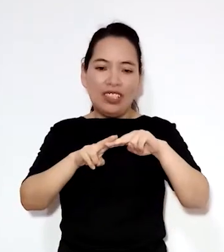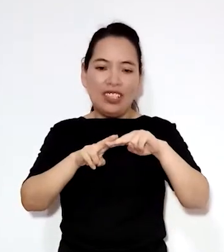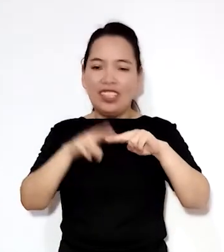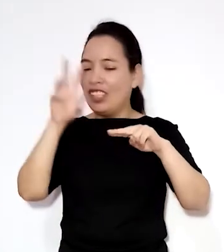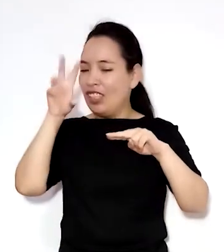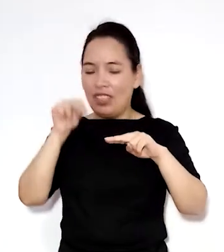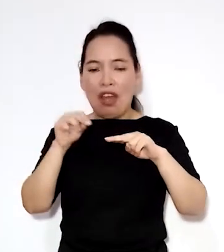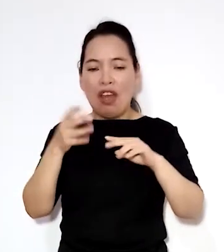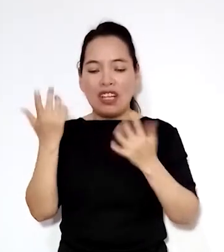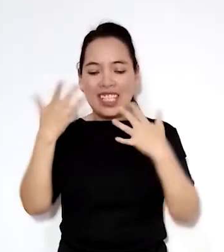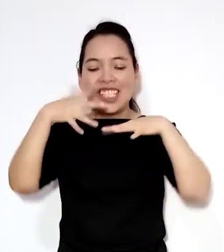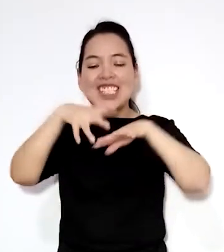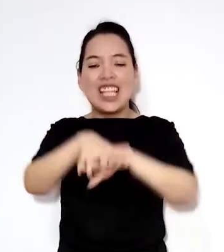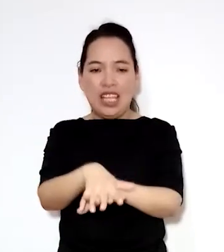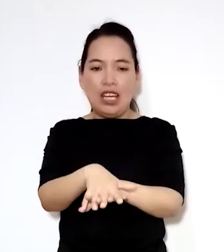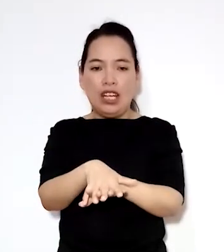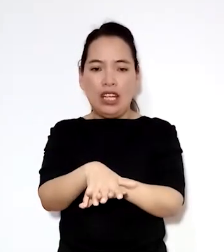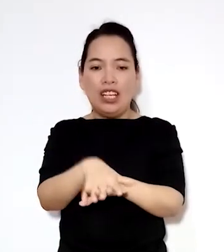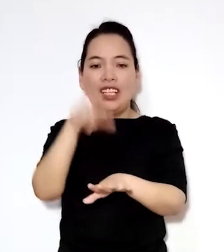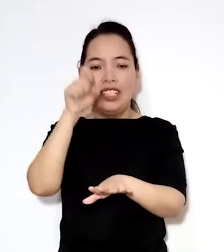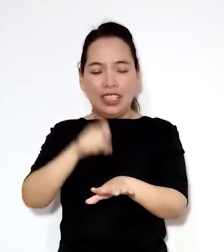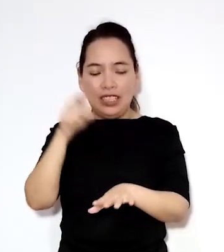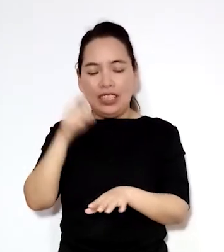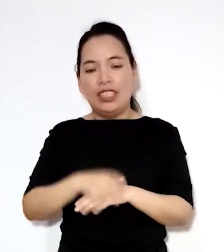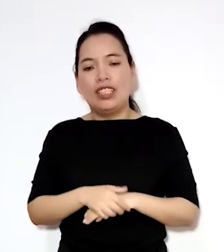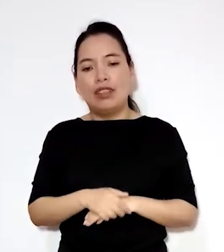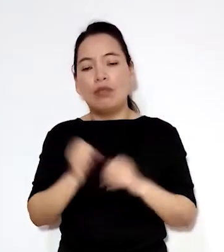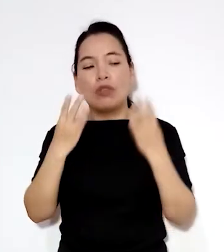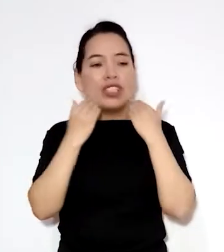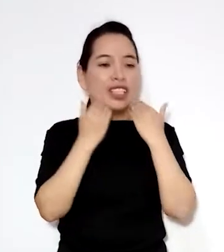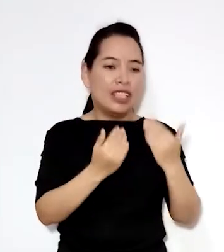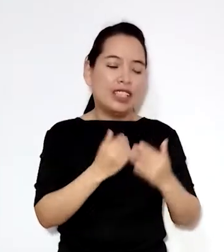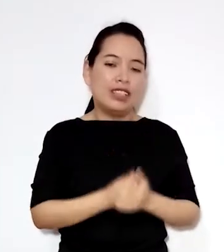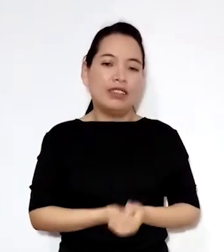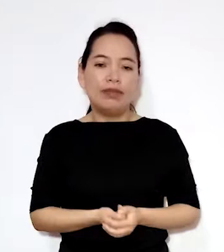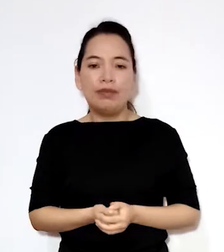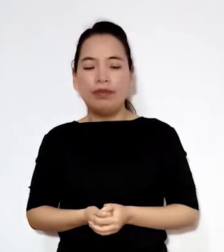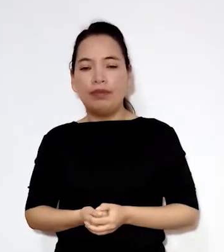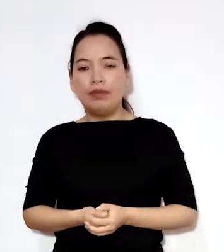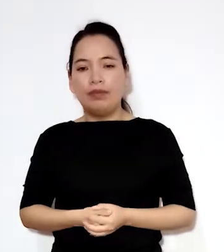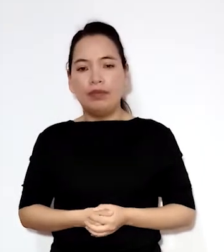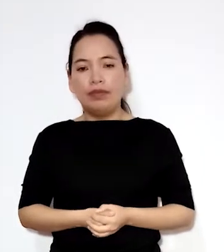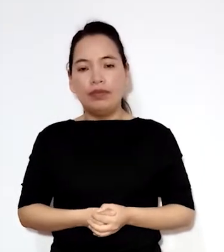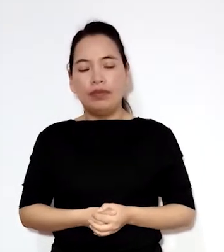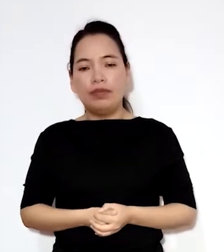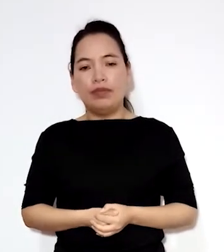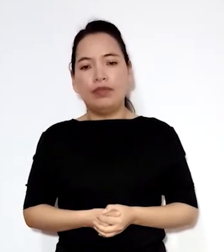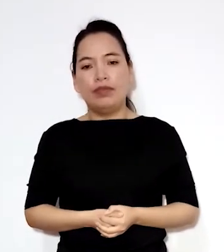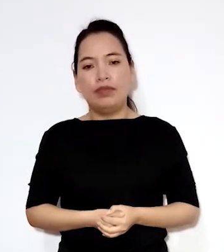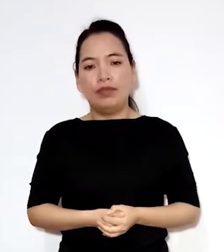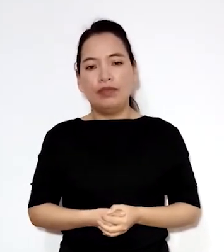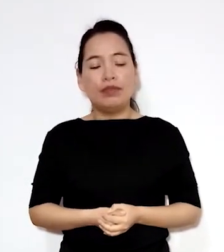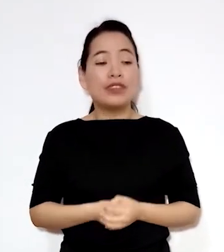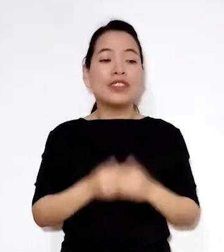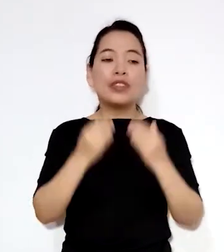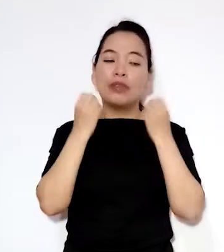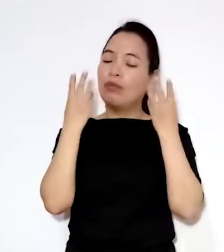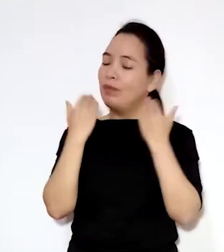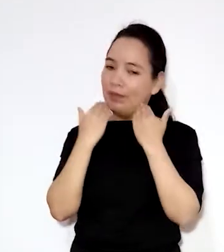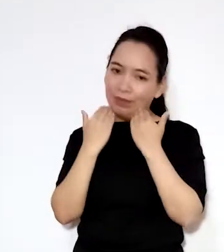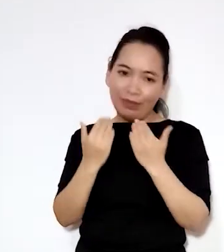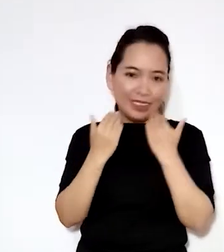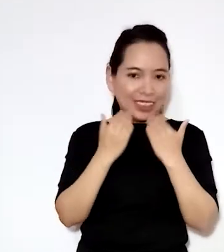no como un punto añadido, sino como parte total e integral de las respuestas. Muchas gracias, Bernard.